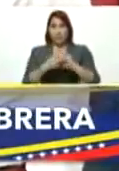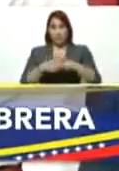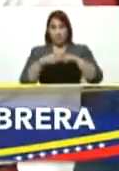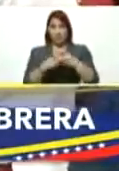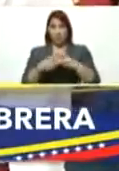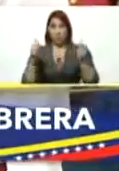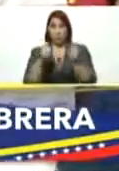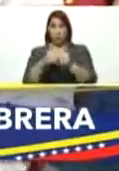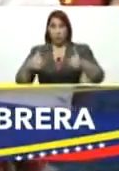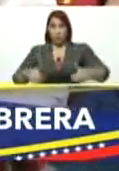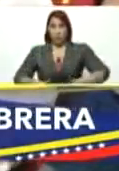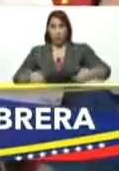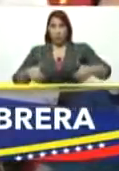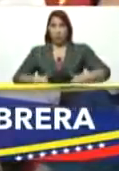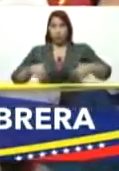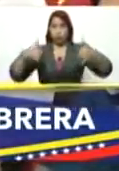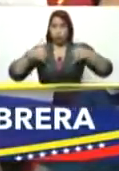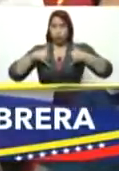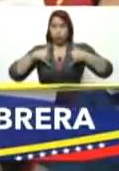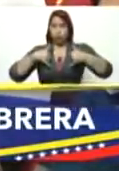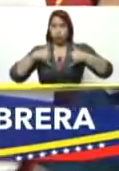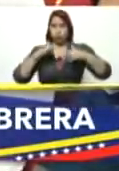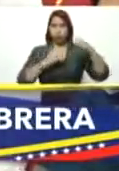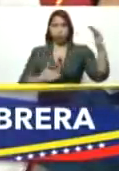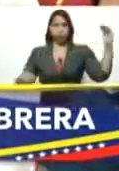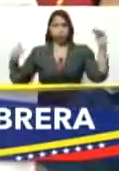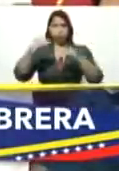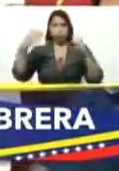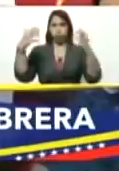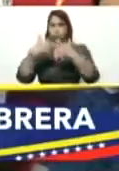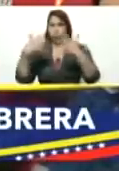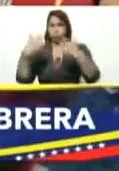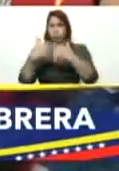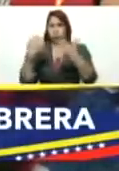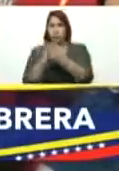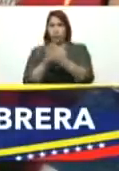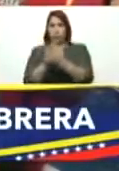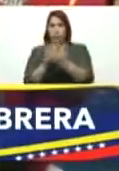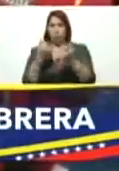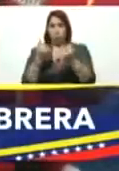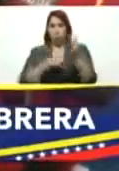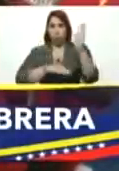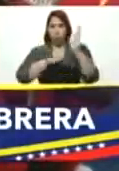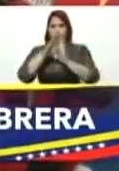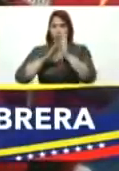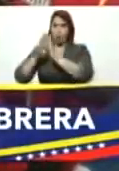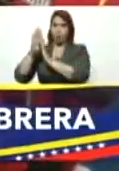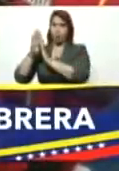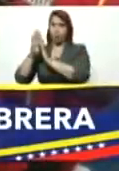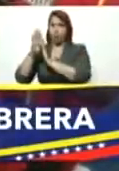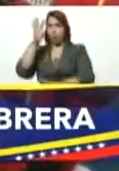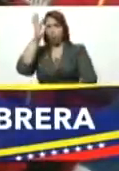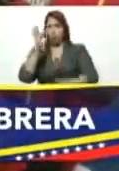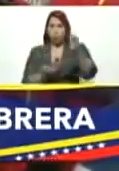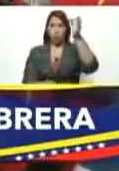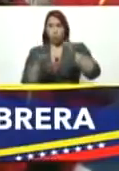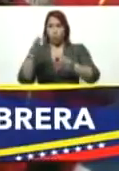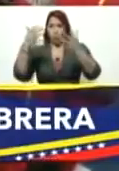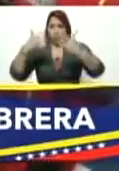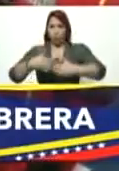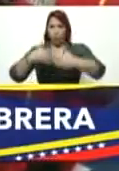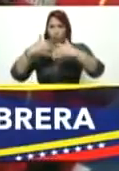esfuerzo propio y venciendo la guerra económica han desarrollado justamente en la planta de